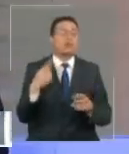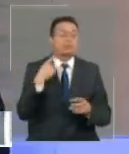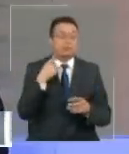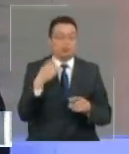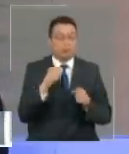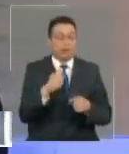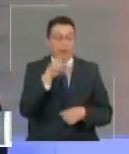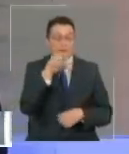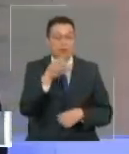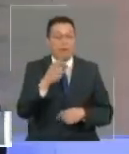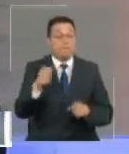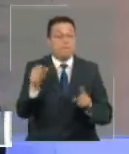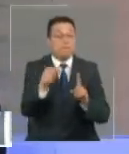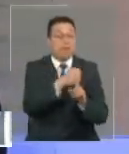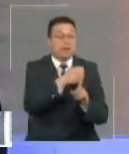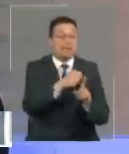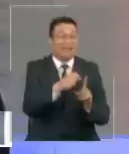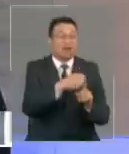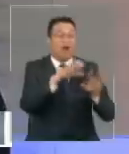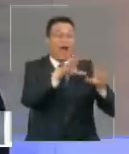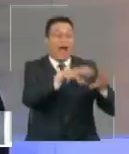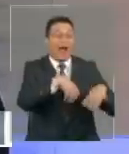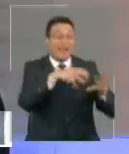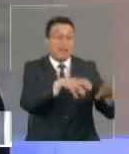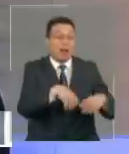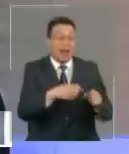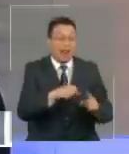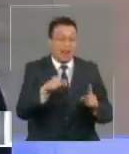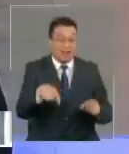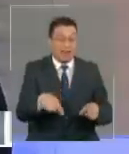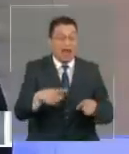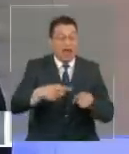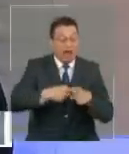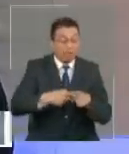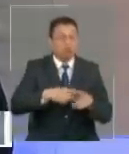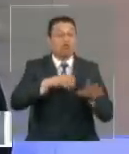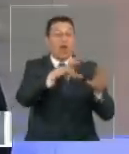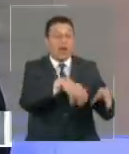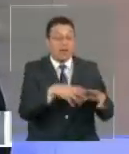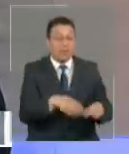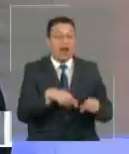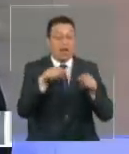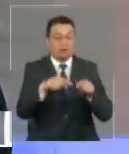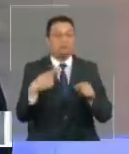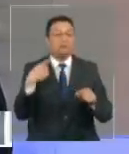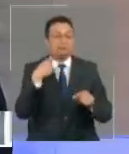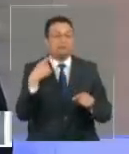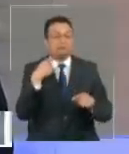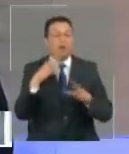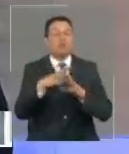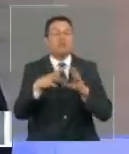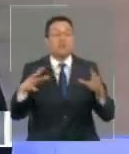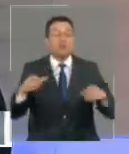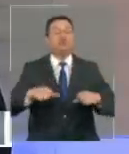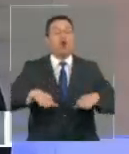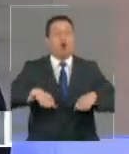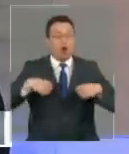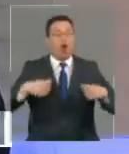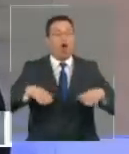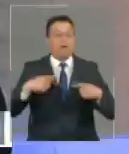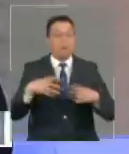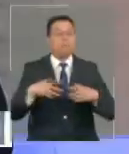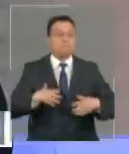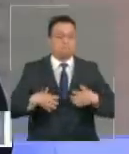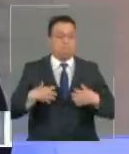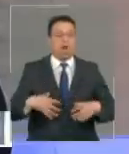algo. El maltrato animal, como otros tipos de maltrato, le afectan a muchos jóvenes que la verdad les molesta